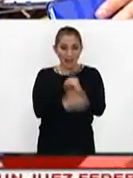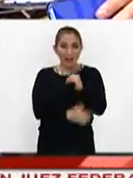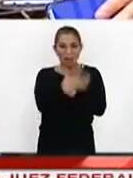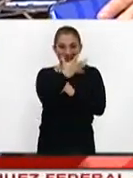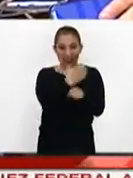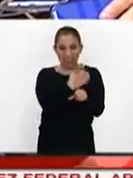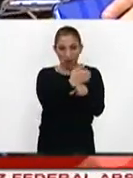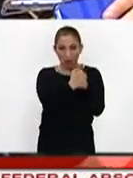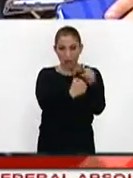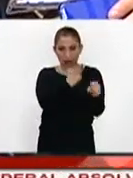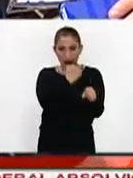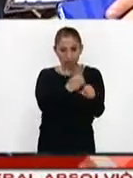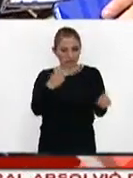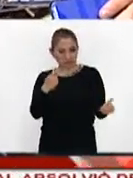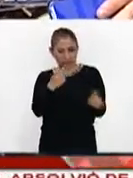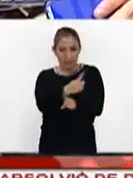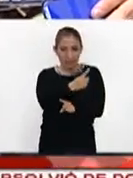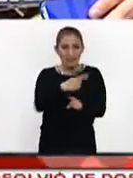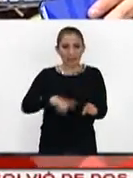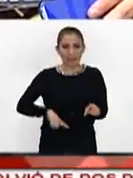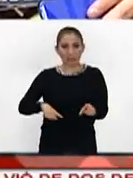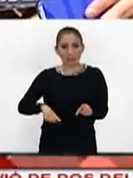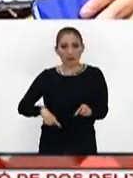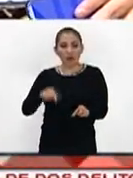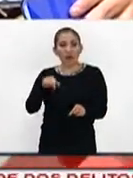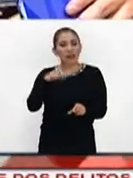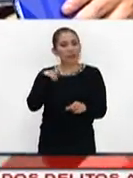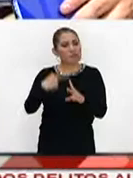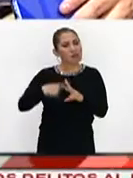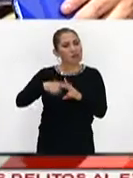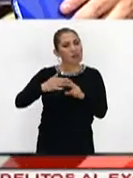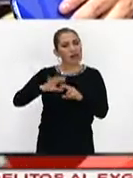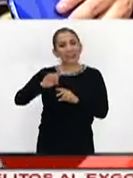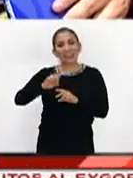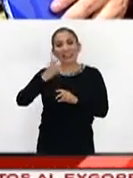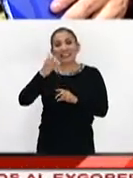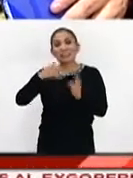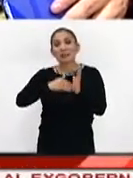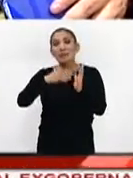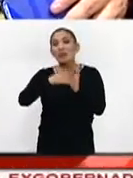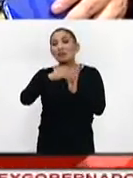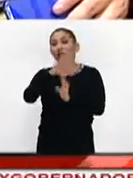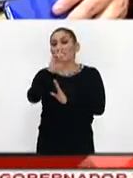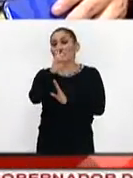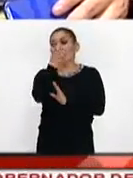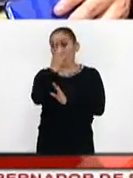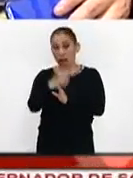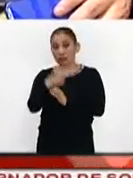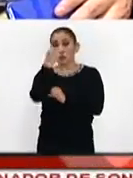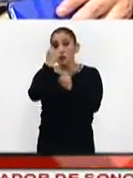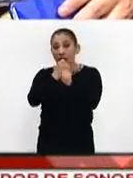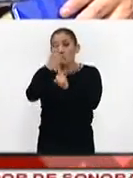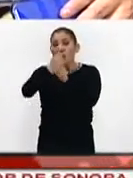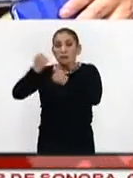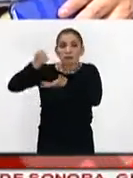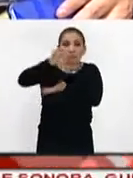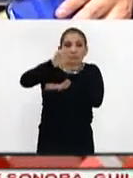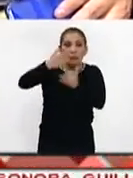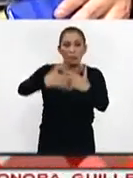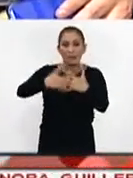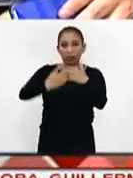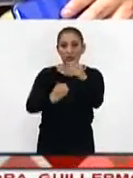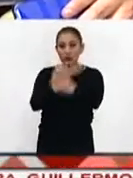del quinto año la meta sexenal y estamos promediando por encima de los 33,000 millones de dólares anuales de inversión